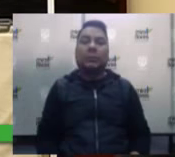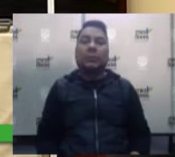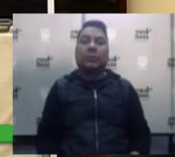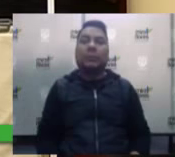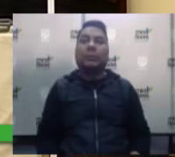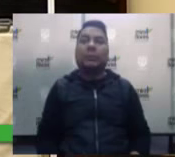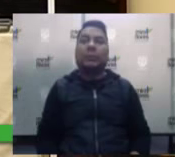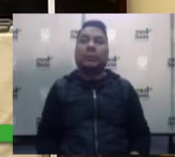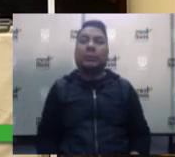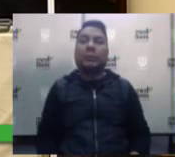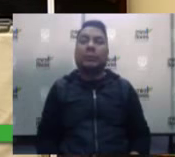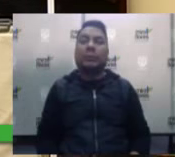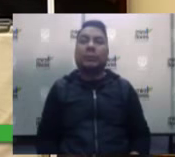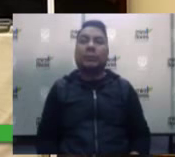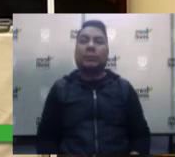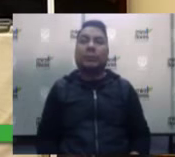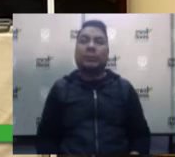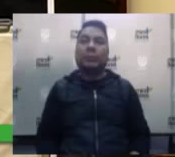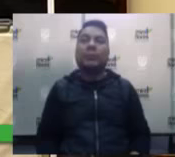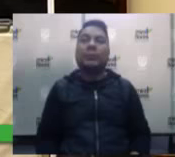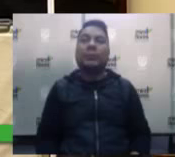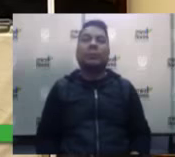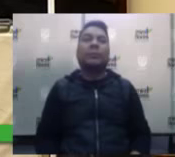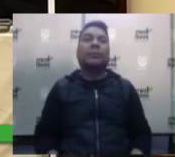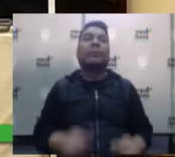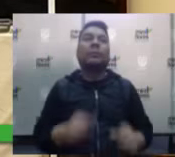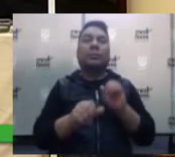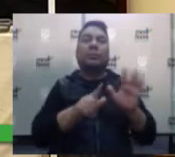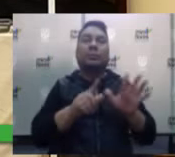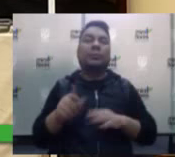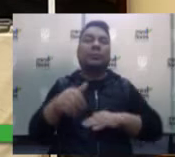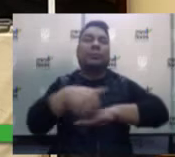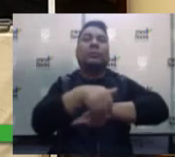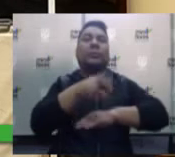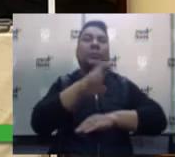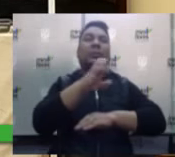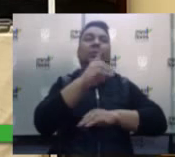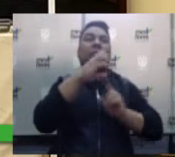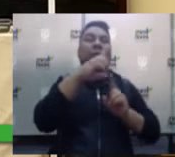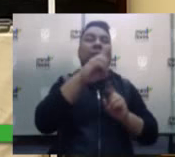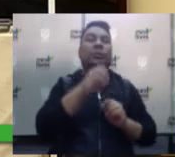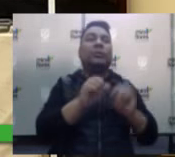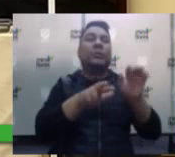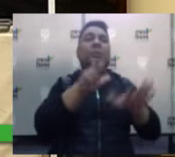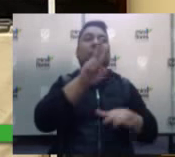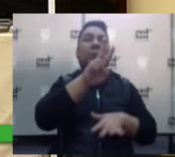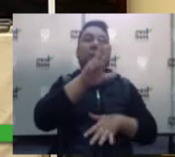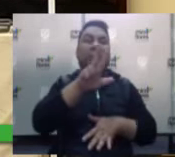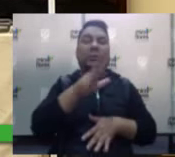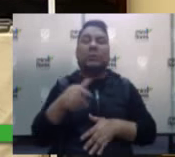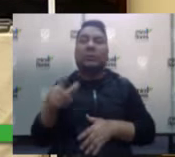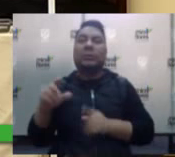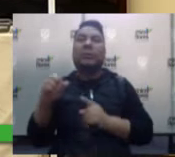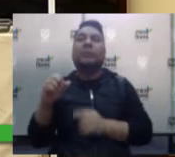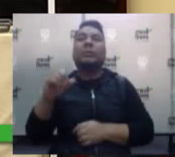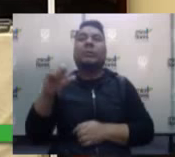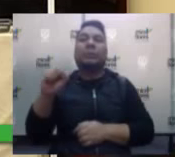Perú. Siguiente ubicación, número 72, Avenida Reducto, cuadra 13, frente al 1323.